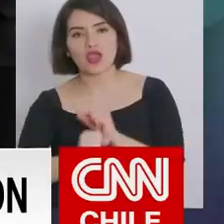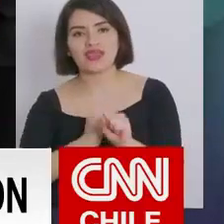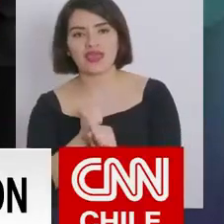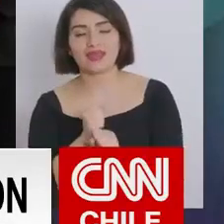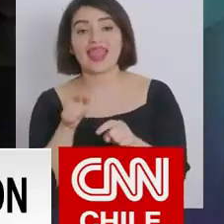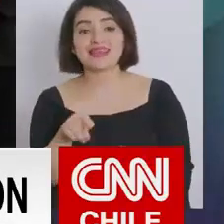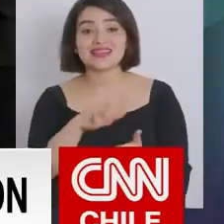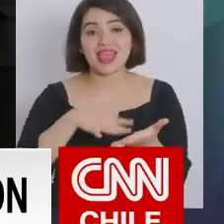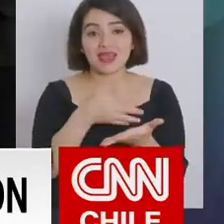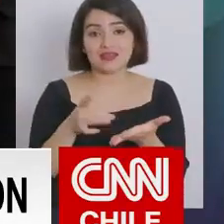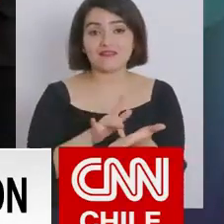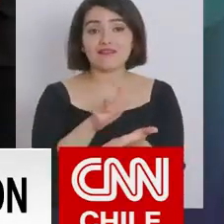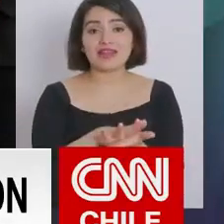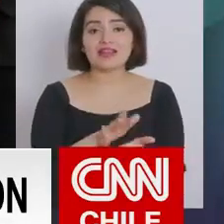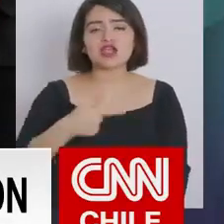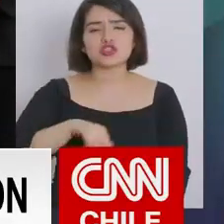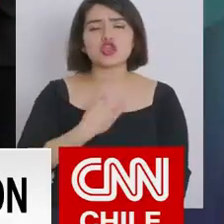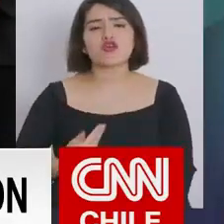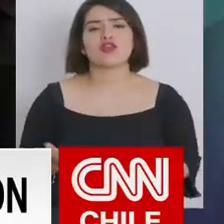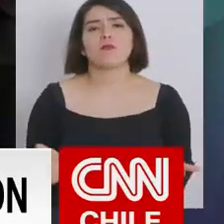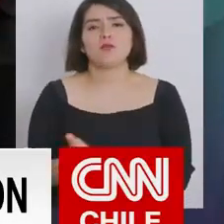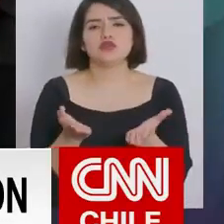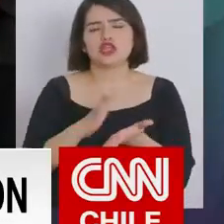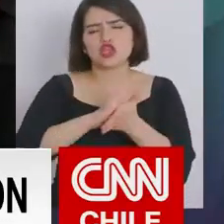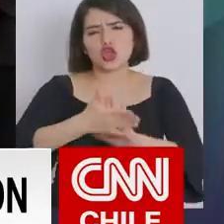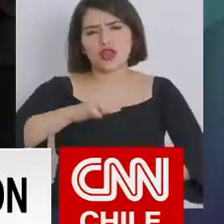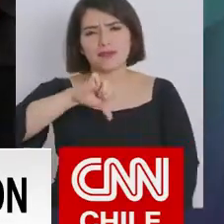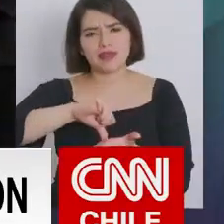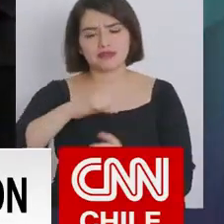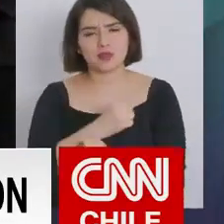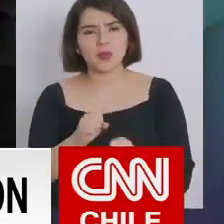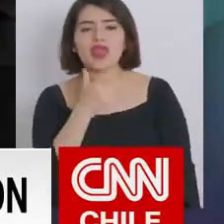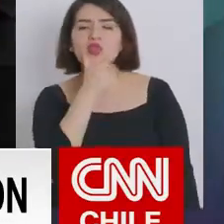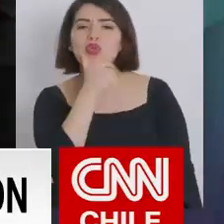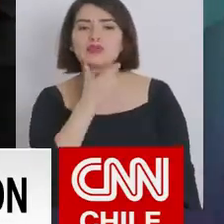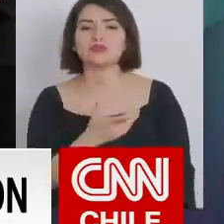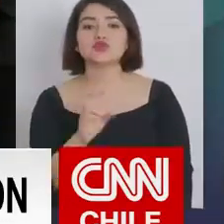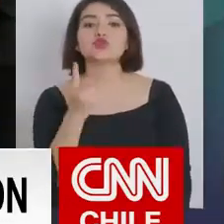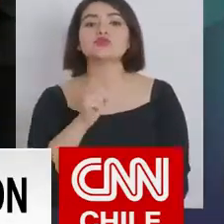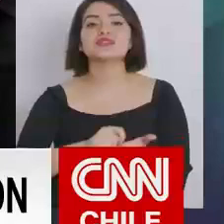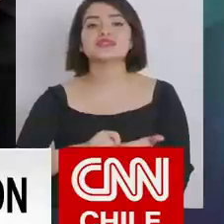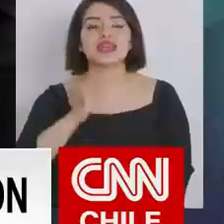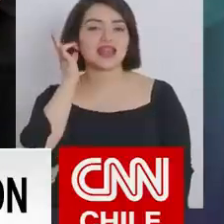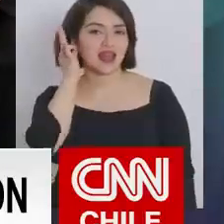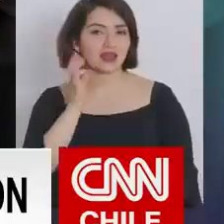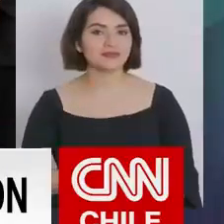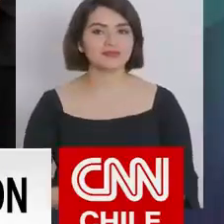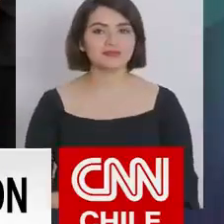que como gobierno estamos impulsando a lo largo de todo el país y eso no puede quedar ninguna duda. Subsecretaria.